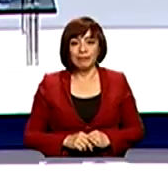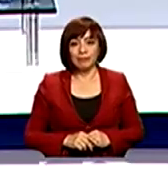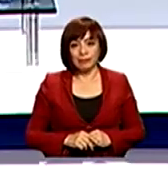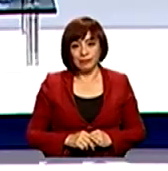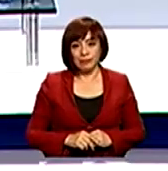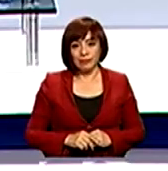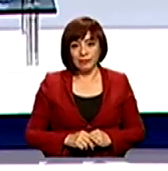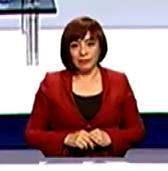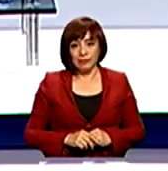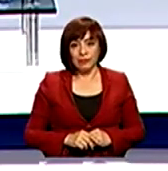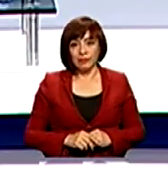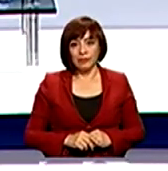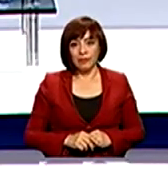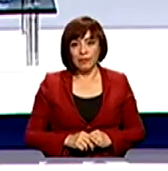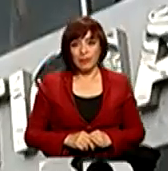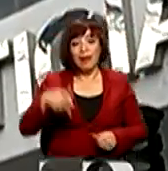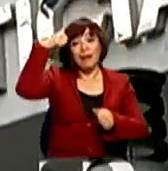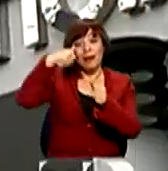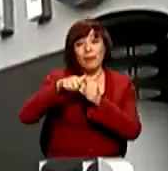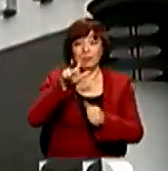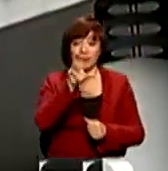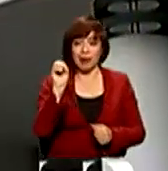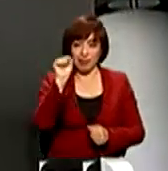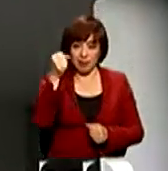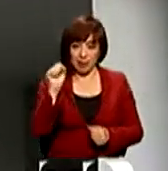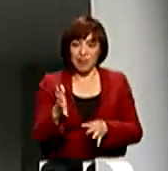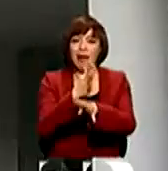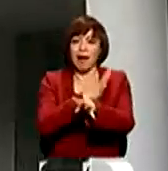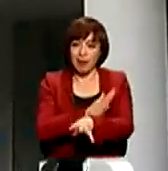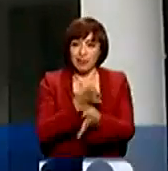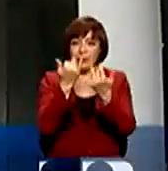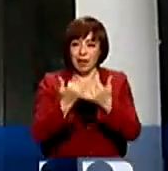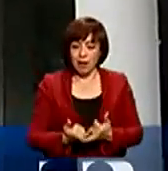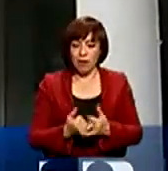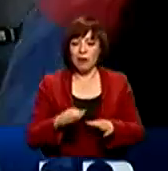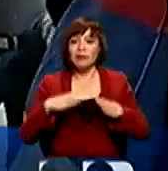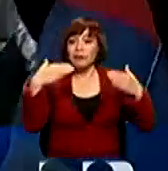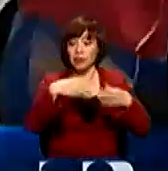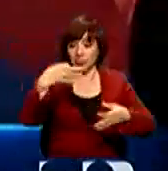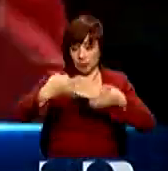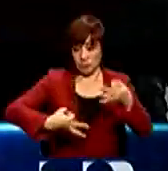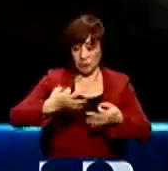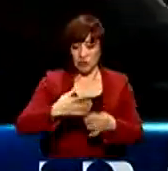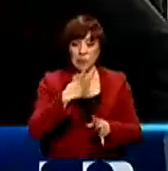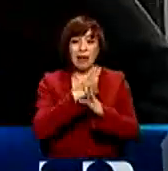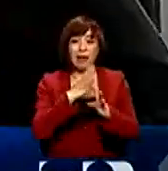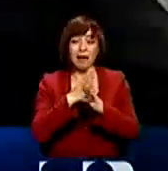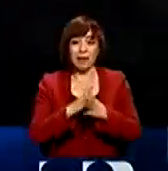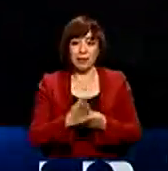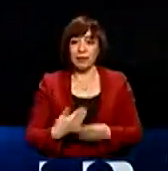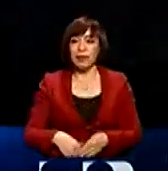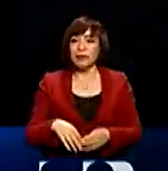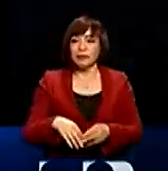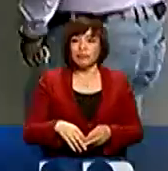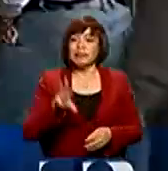Casos relacionados con el 30S regresan a instancias penales. Este martes, en la Corte Provincial de Pichincha, se efectuó una audiencia de juzgamiento en contra